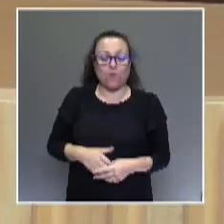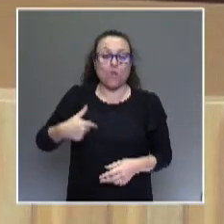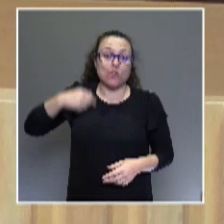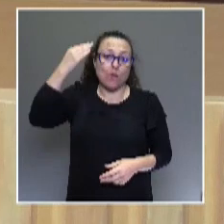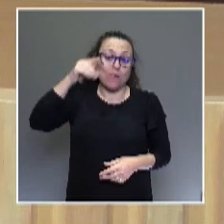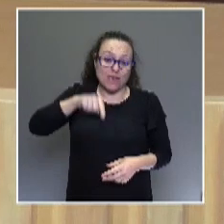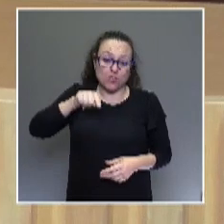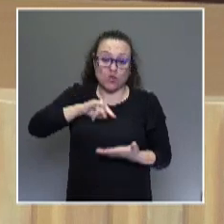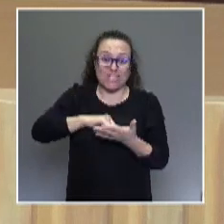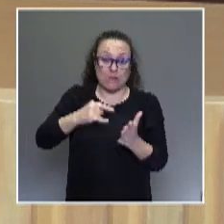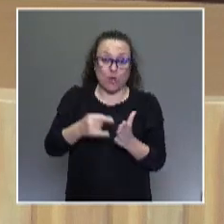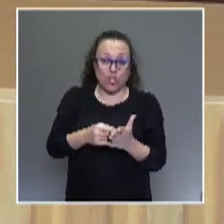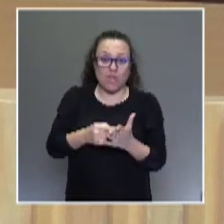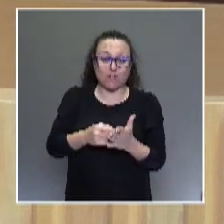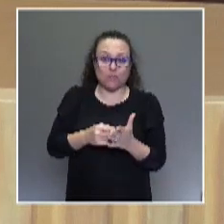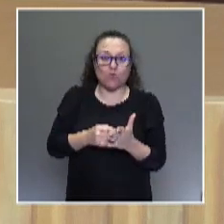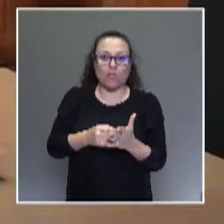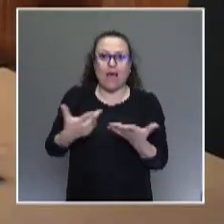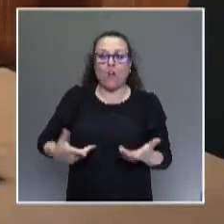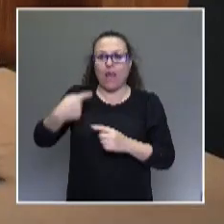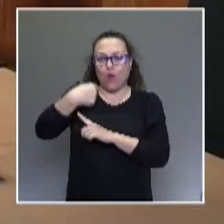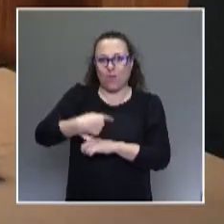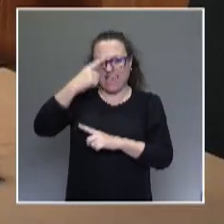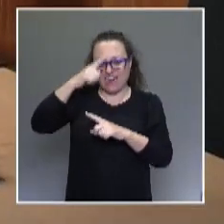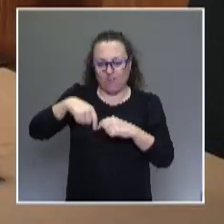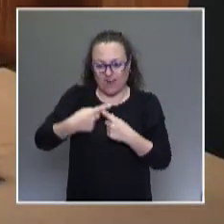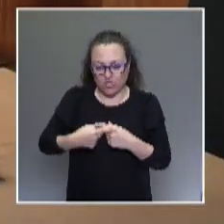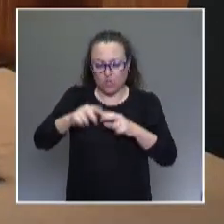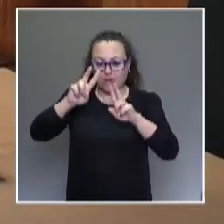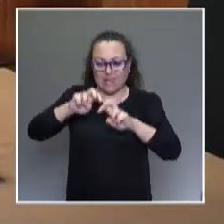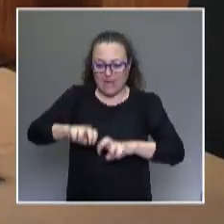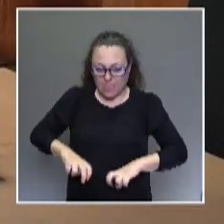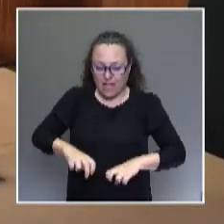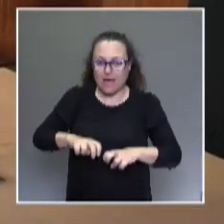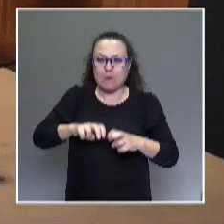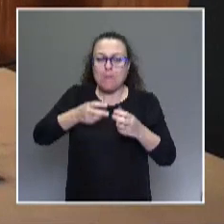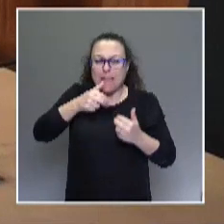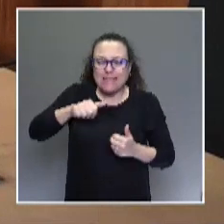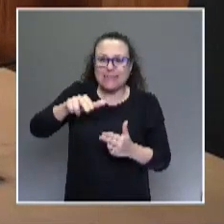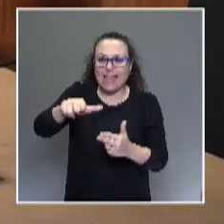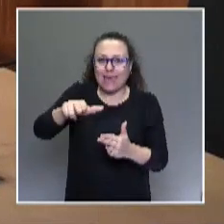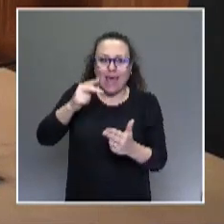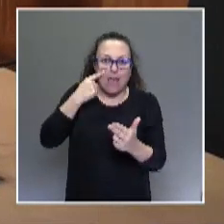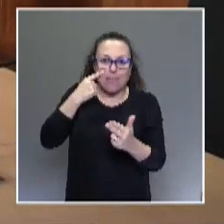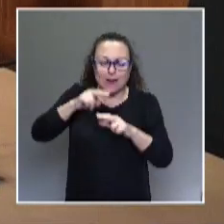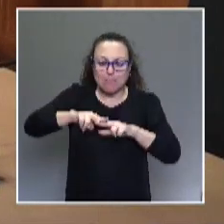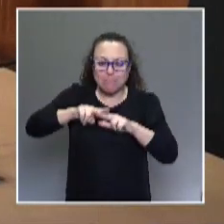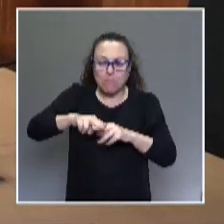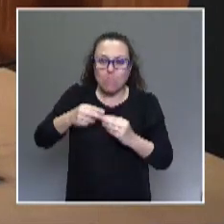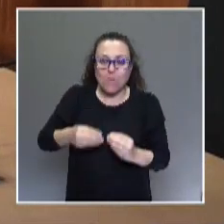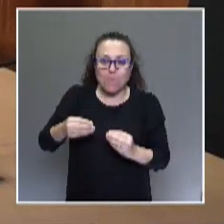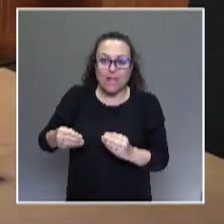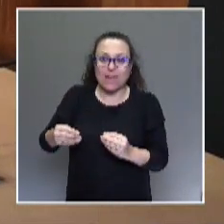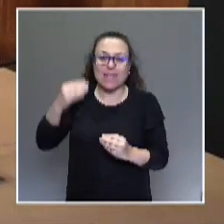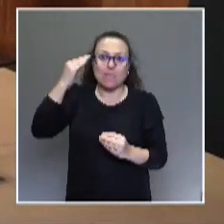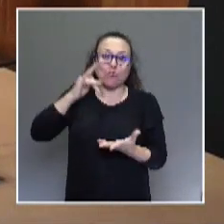que este proyecto eh A ver lo que no nos ha obligado reflexionar analizar a desmigar el mensaje a introducir imágenes y clo Yo creo que es